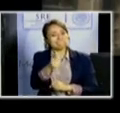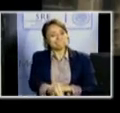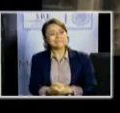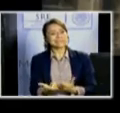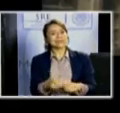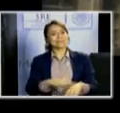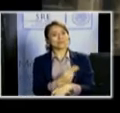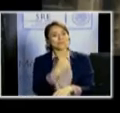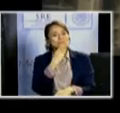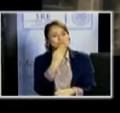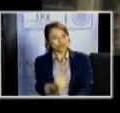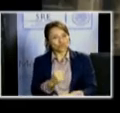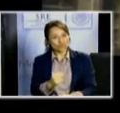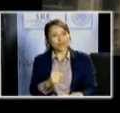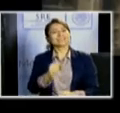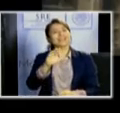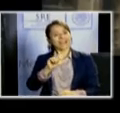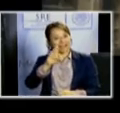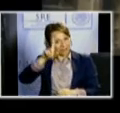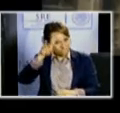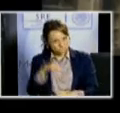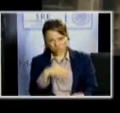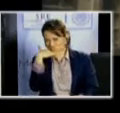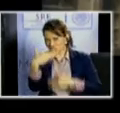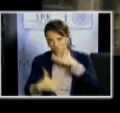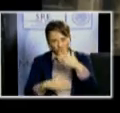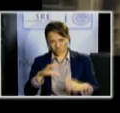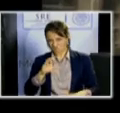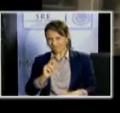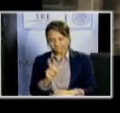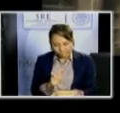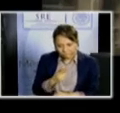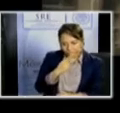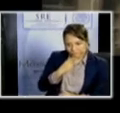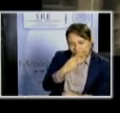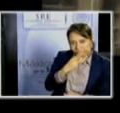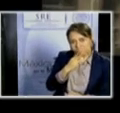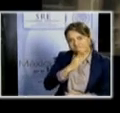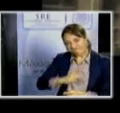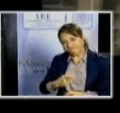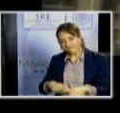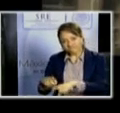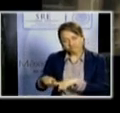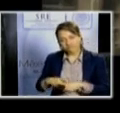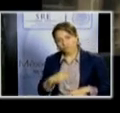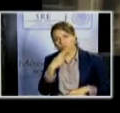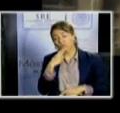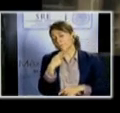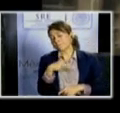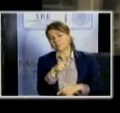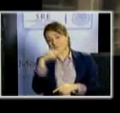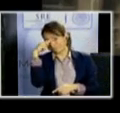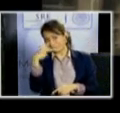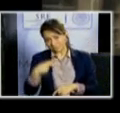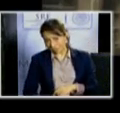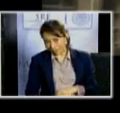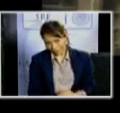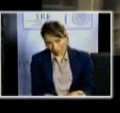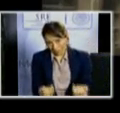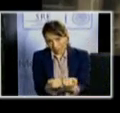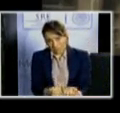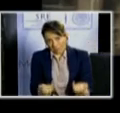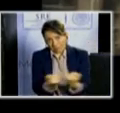carbón, porque estamos siguiendo una trayectoria de motorización, y aquí vemos a México que está siguiendo prácticamente la tasa de motorización